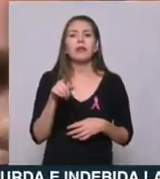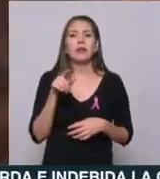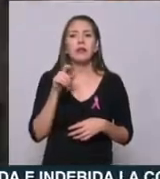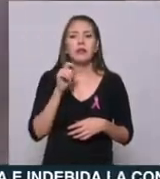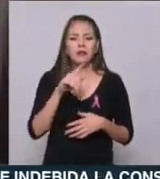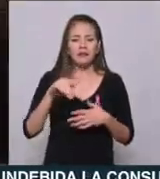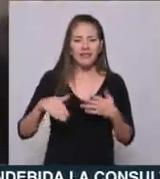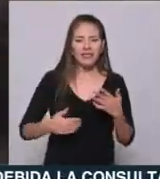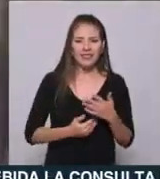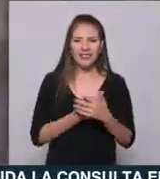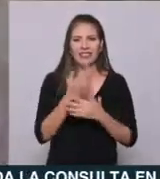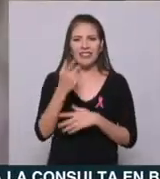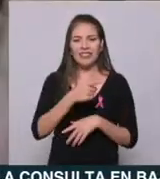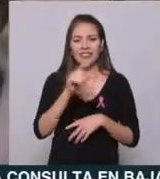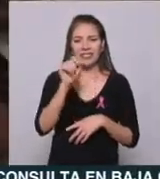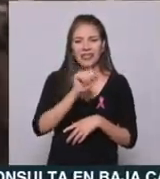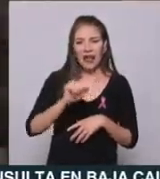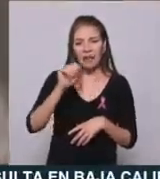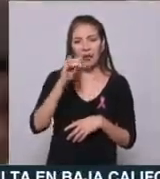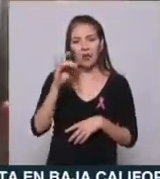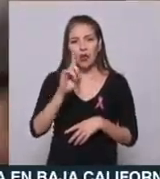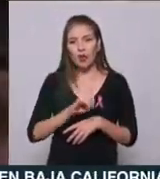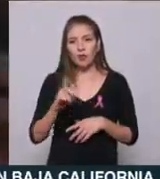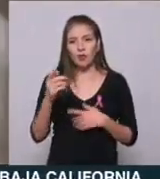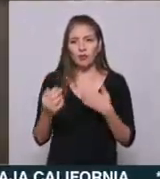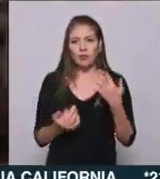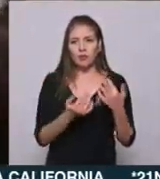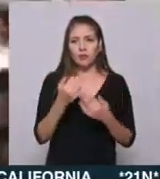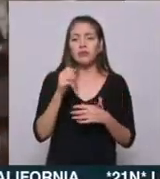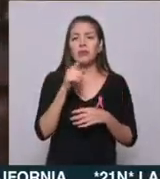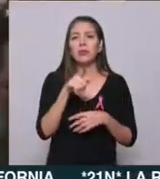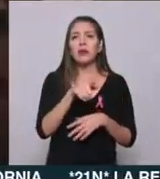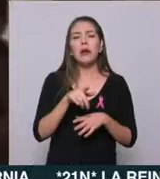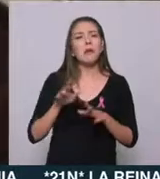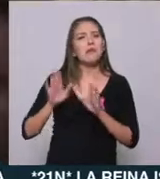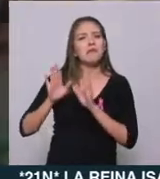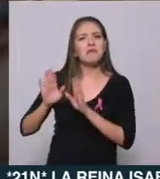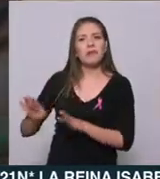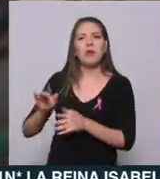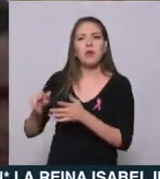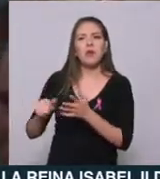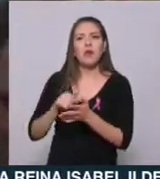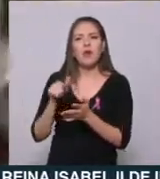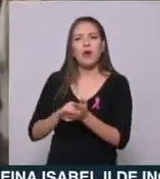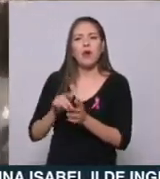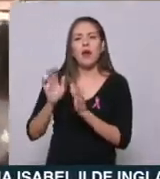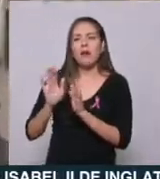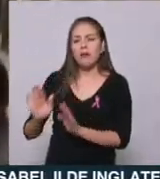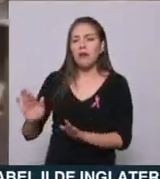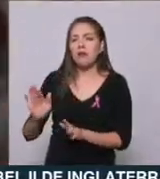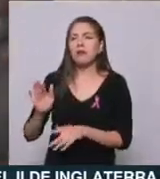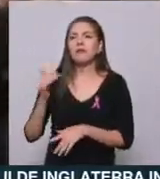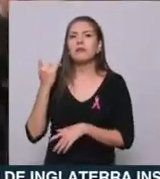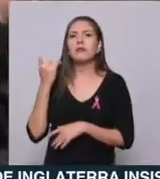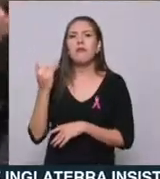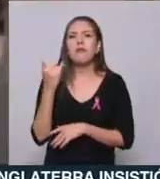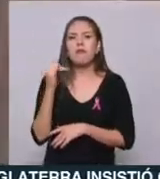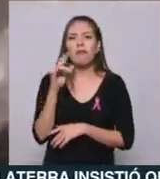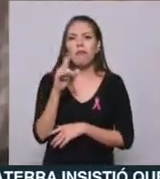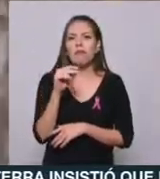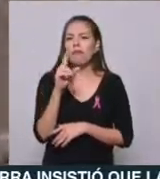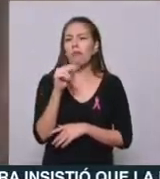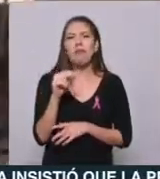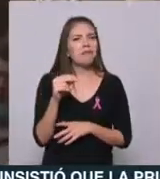del sábado y la madrugada del domingo. La resguardaron dentro de las instalaciones y bueno, pues no